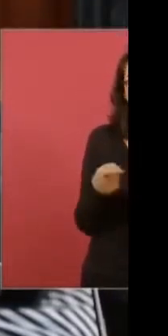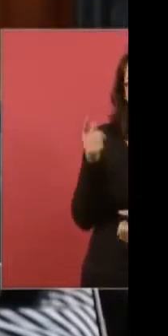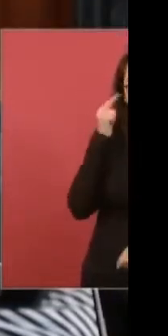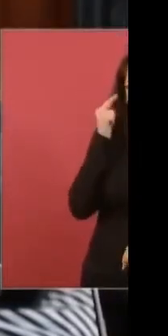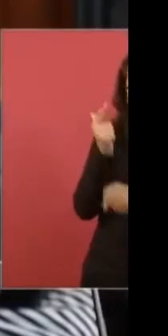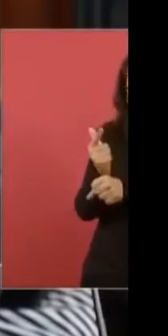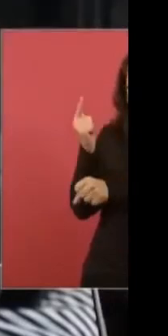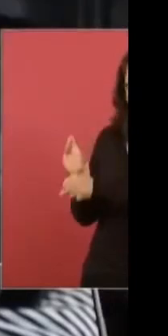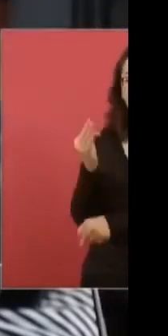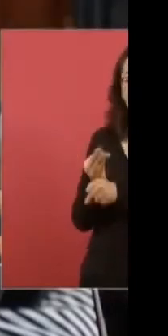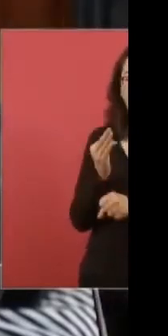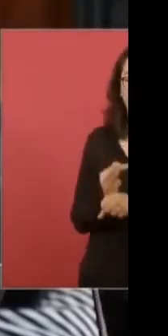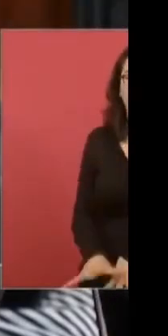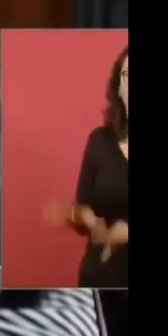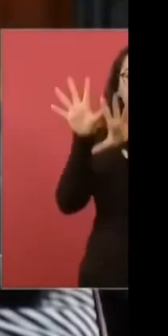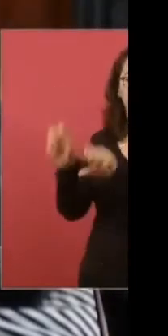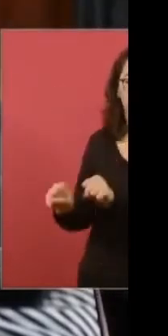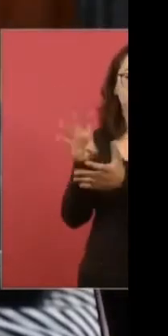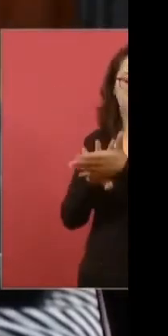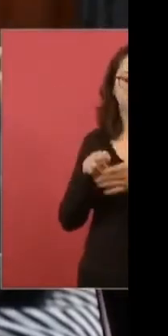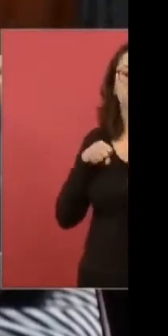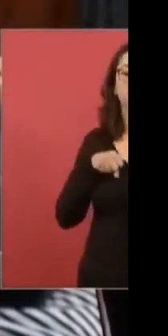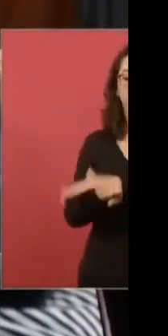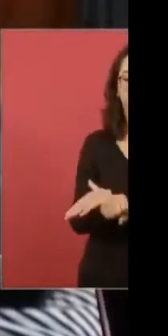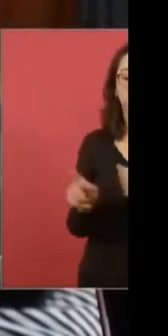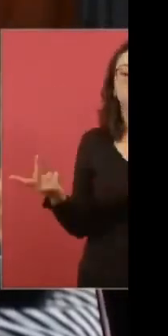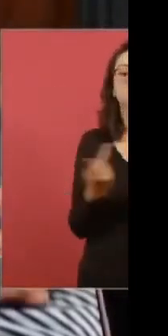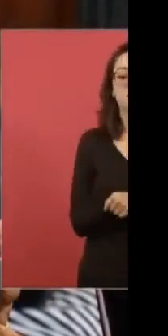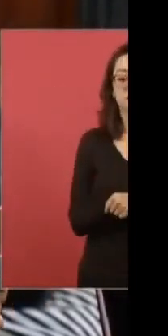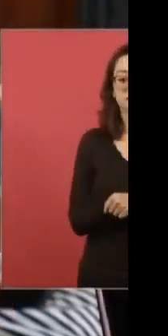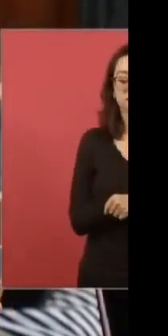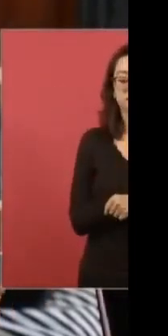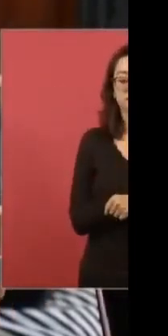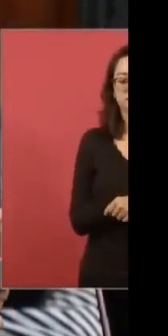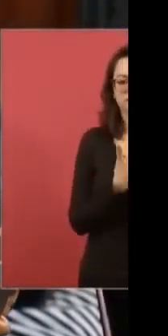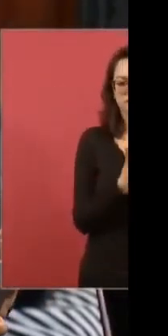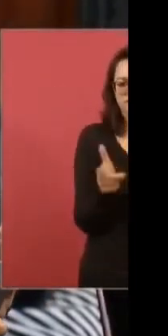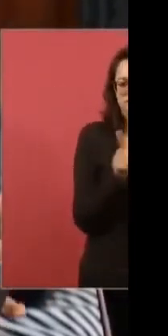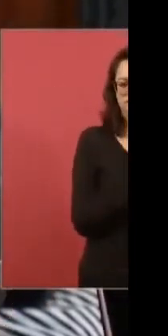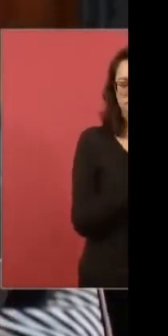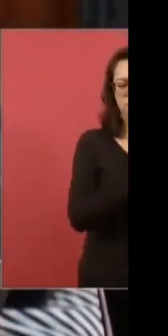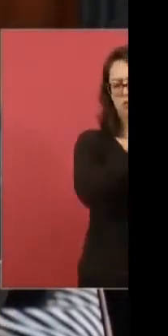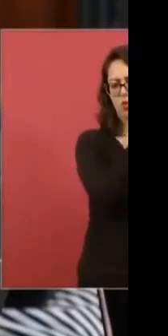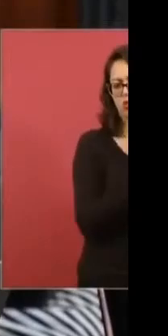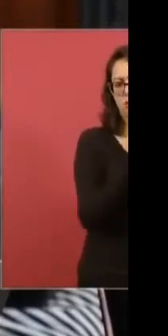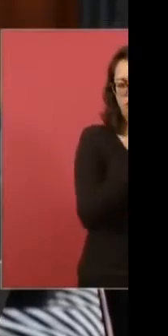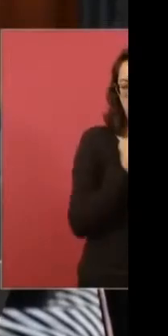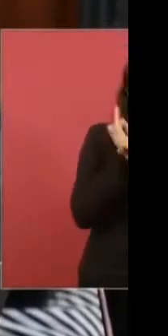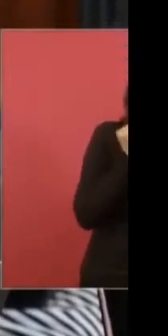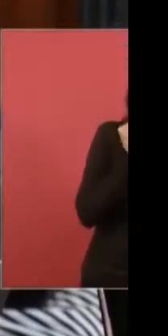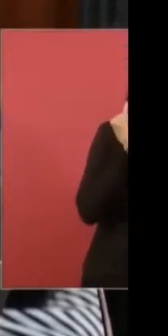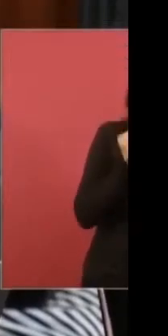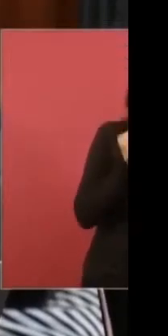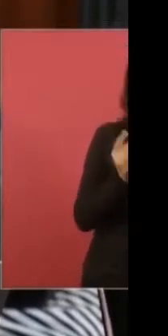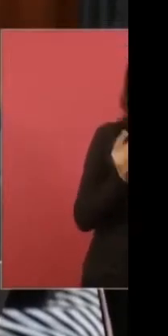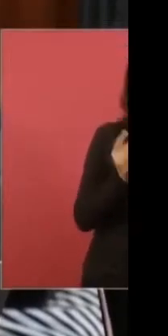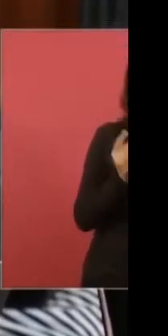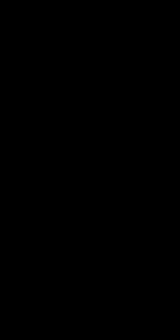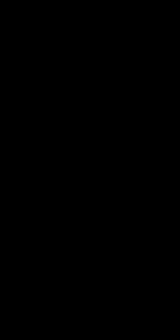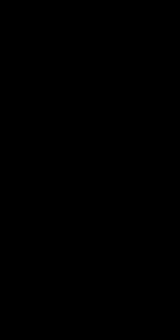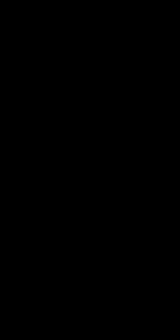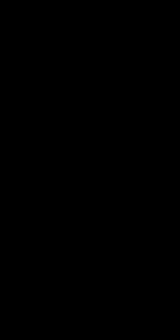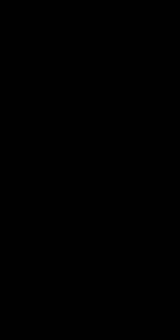no al señor Guzmán que lo sacaron a la revista de Forbes en su momento Déjenme Les comparto aquí la pantalla